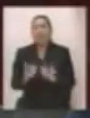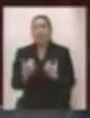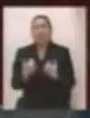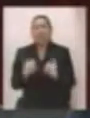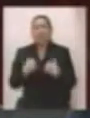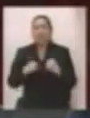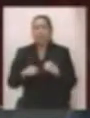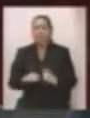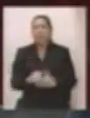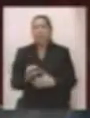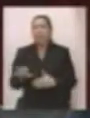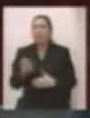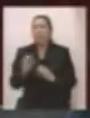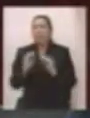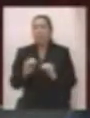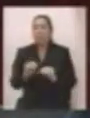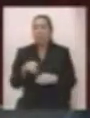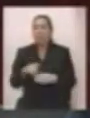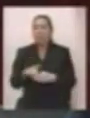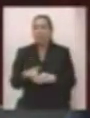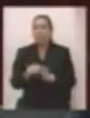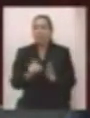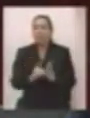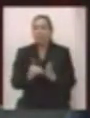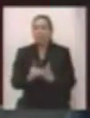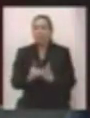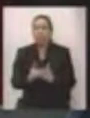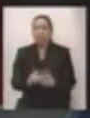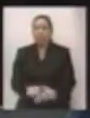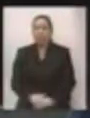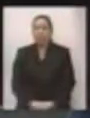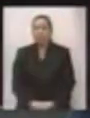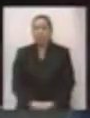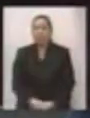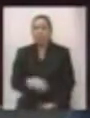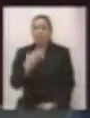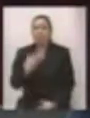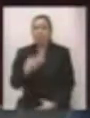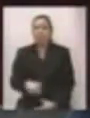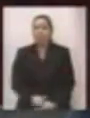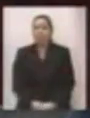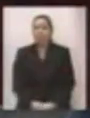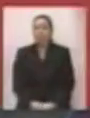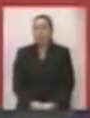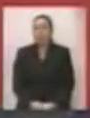tiene que actuar. Solicito poner a votación el dictamen expuesto. Muchas gracias.